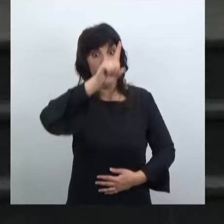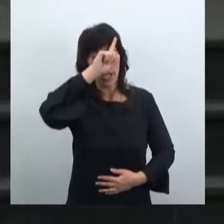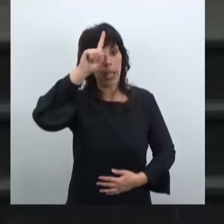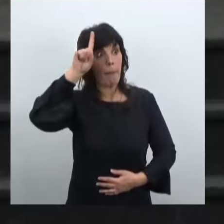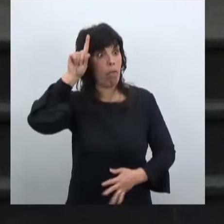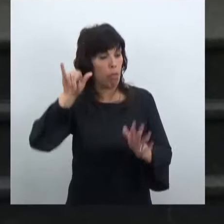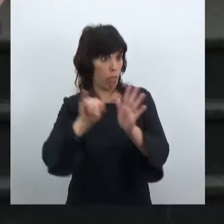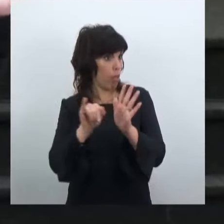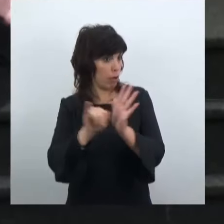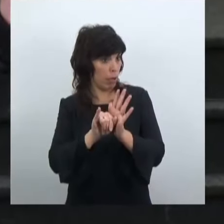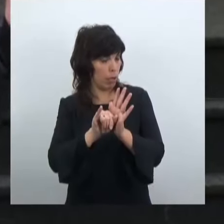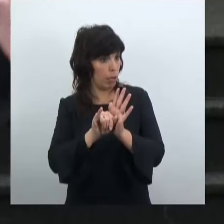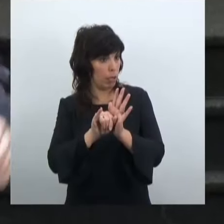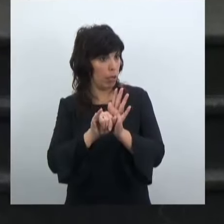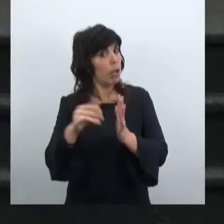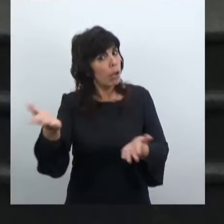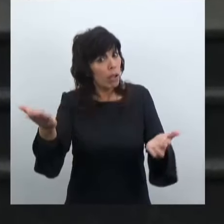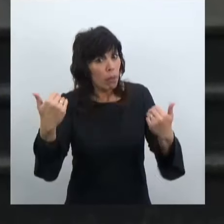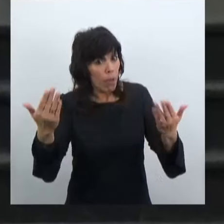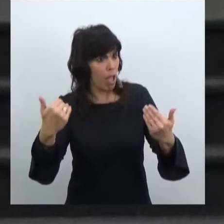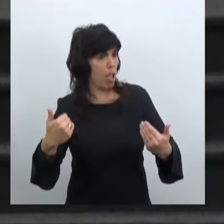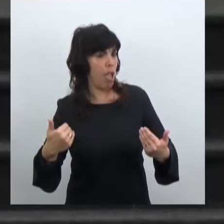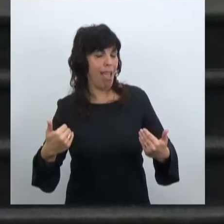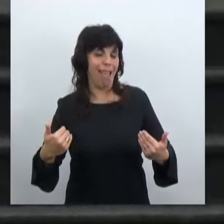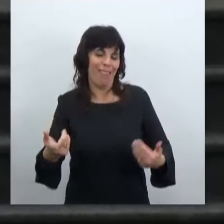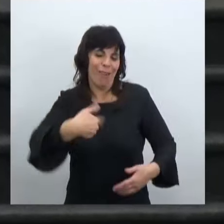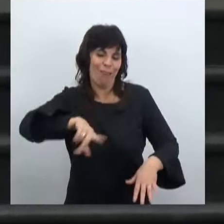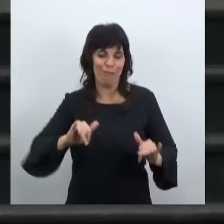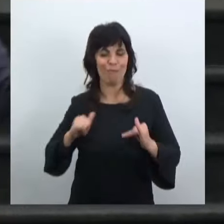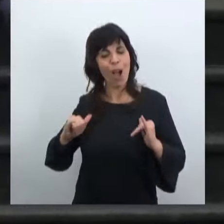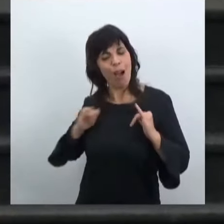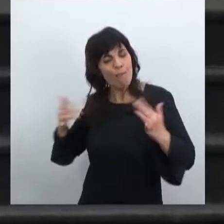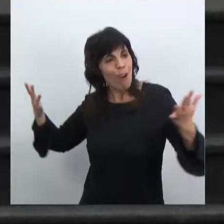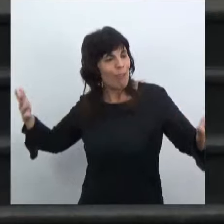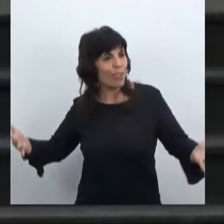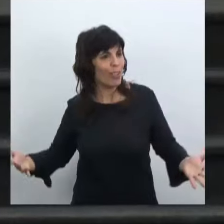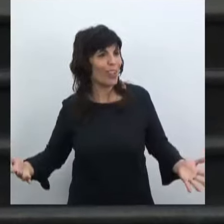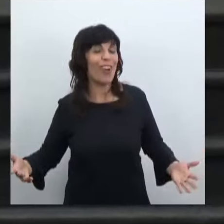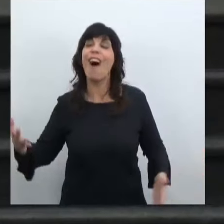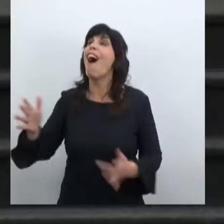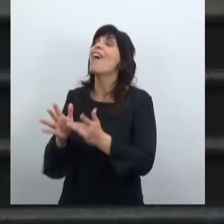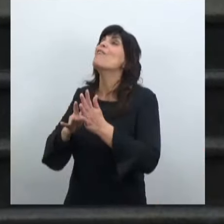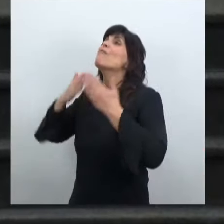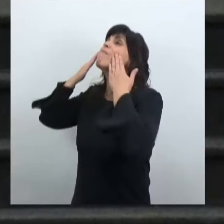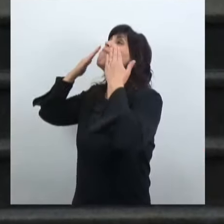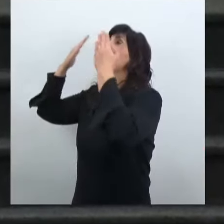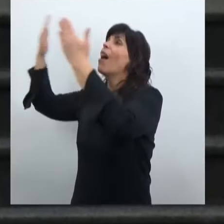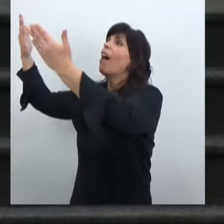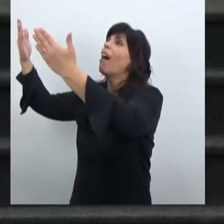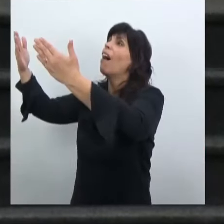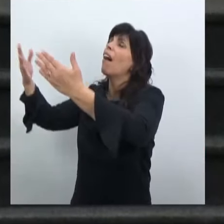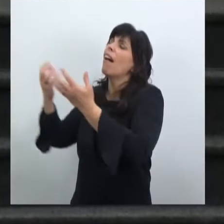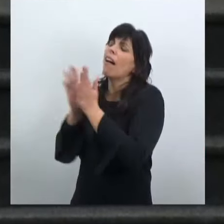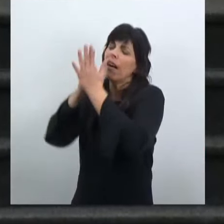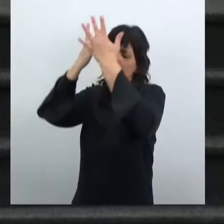cerca, ven, disfruta con nosotros, adorando a Jesucristo,